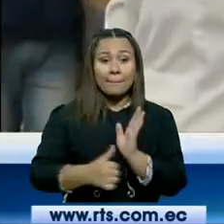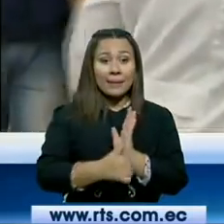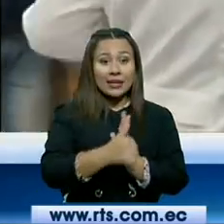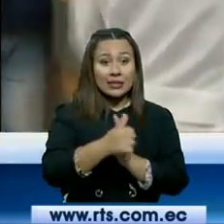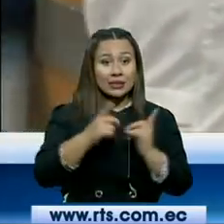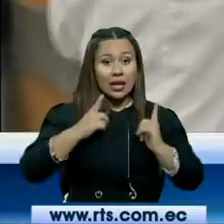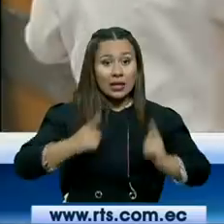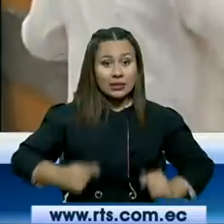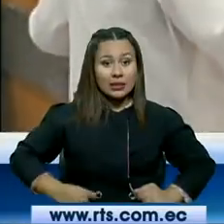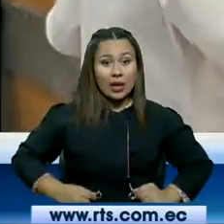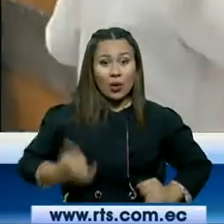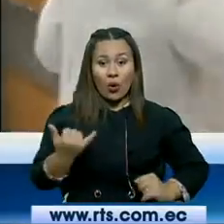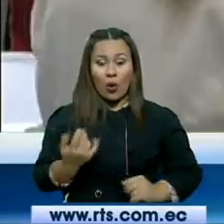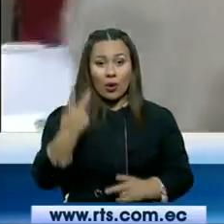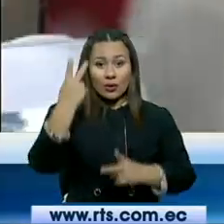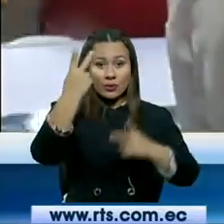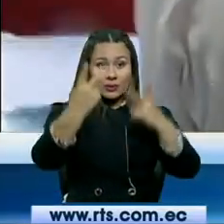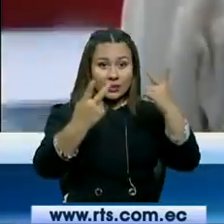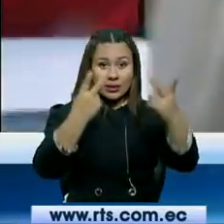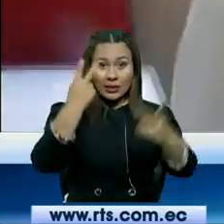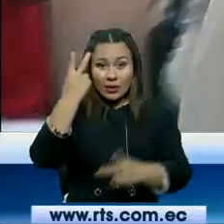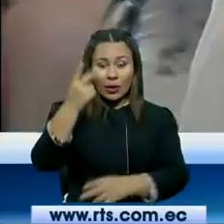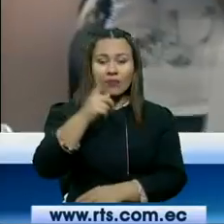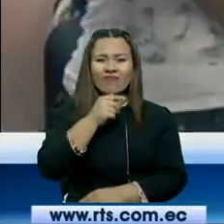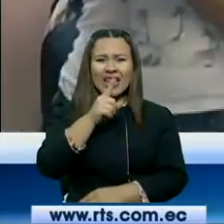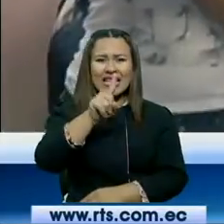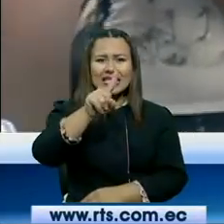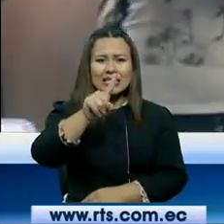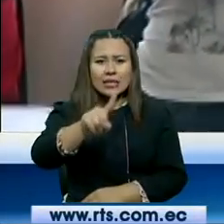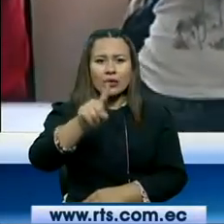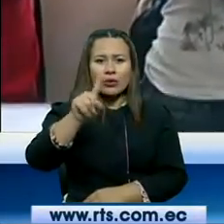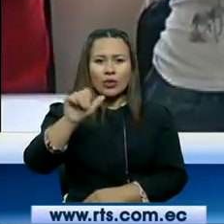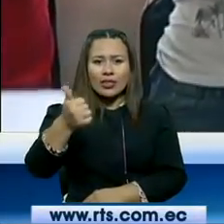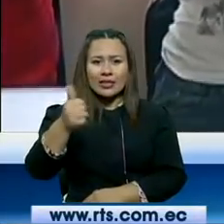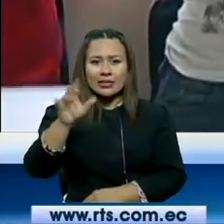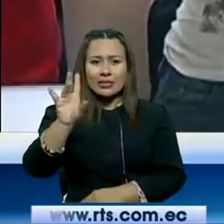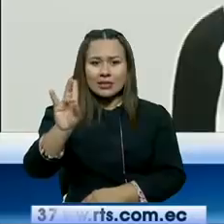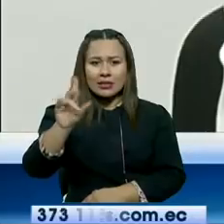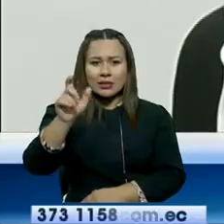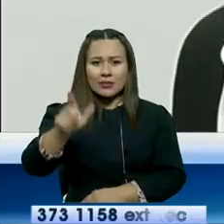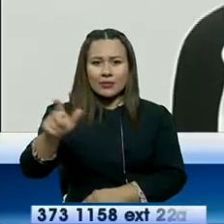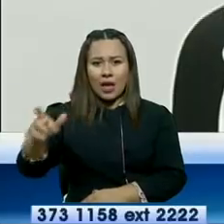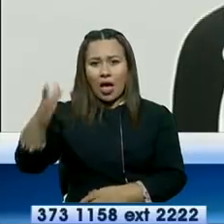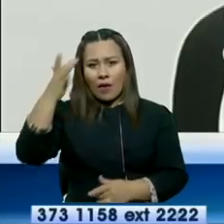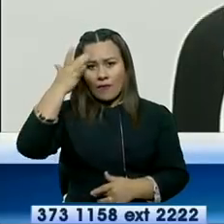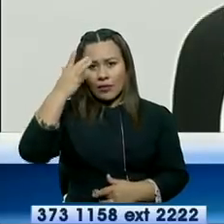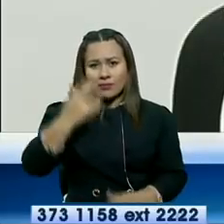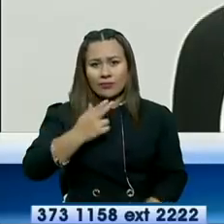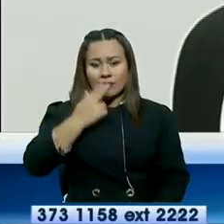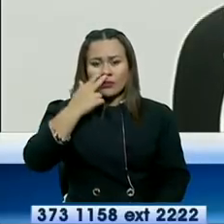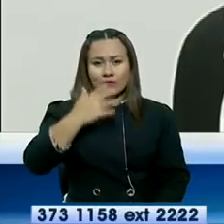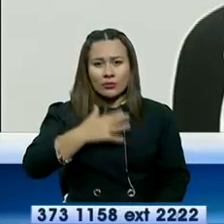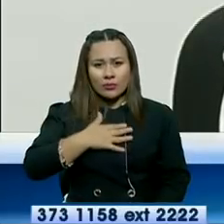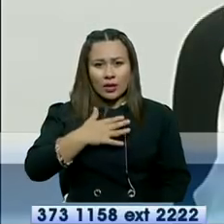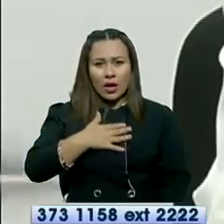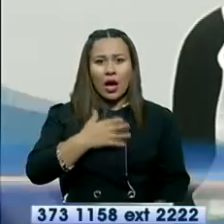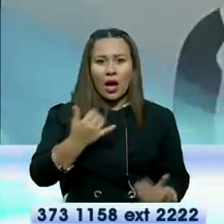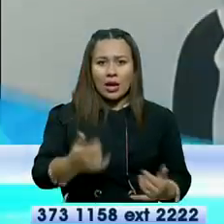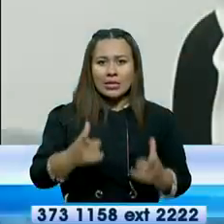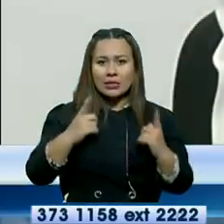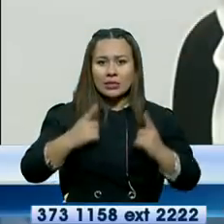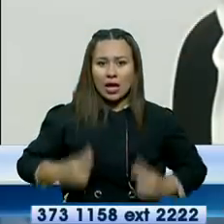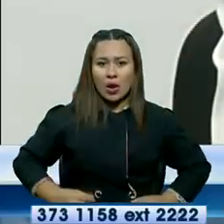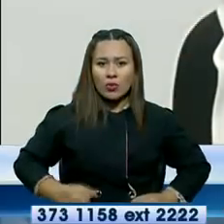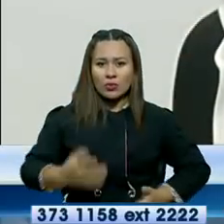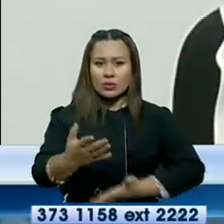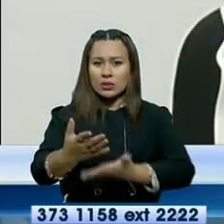Salud decidió visitar a los más de 117 pacientes. La Agencia de Aseguramiento de la Calidad de los Servicios de Salud fue